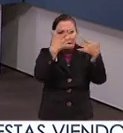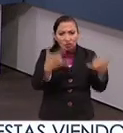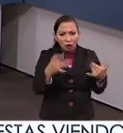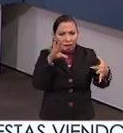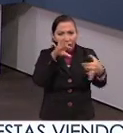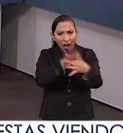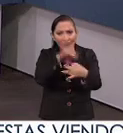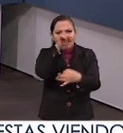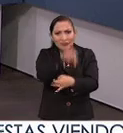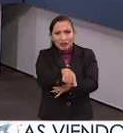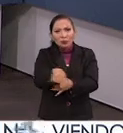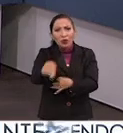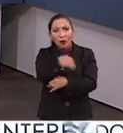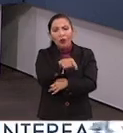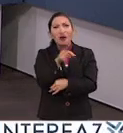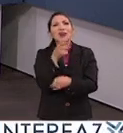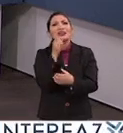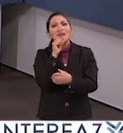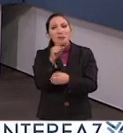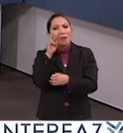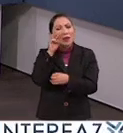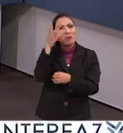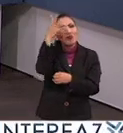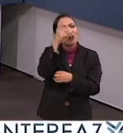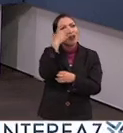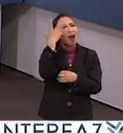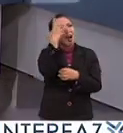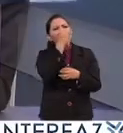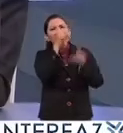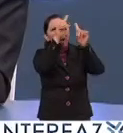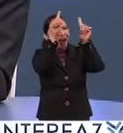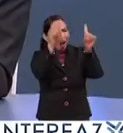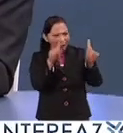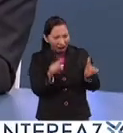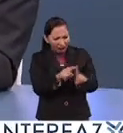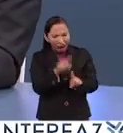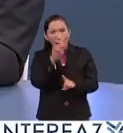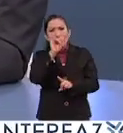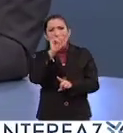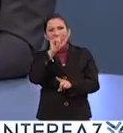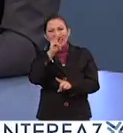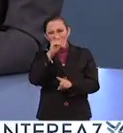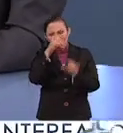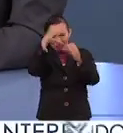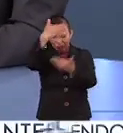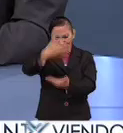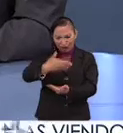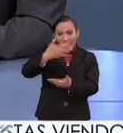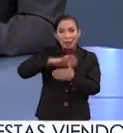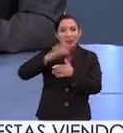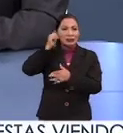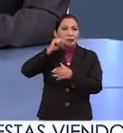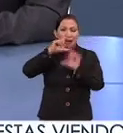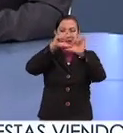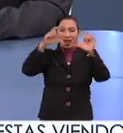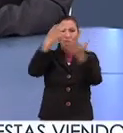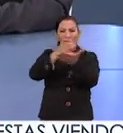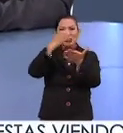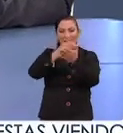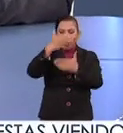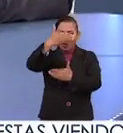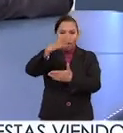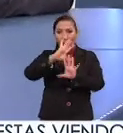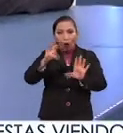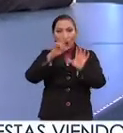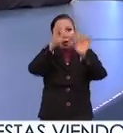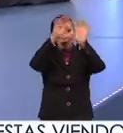historia. Y bueno, además admiraban la belleza de estas partituras que uno siempre piensa en el cuaderno pautado, ¿verdad? En la pauta, y